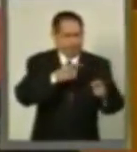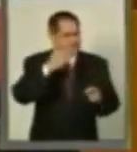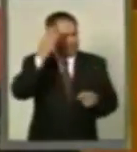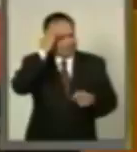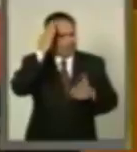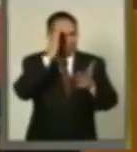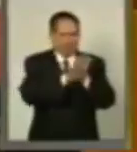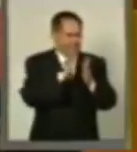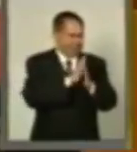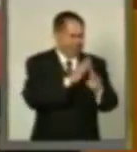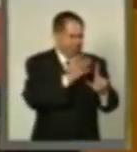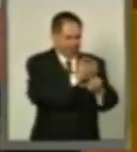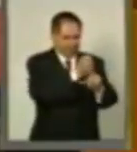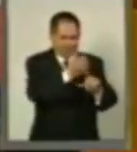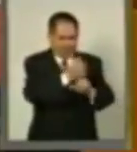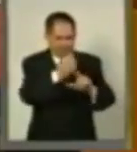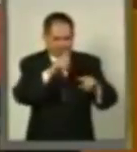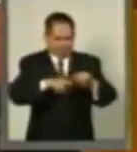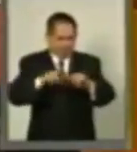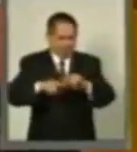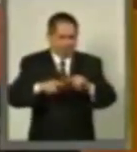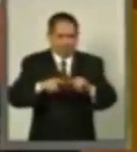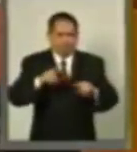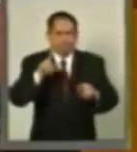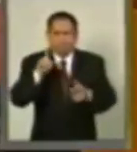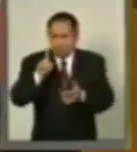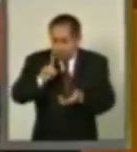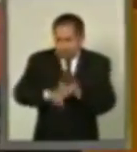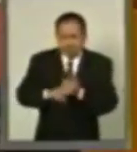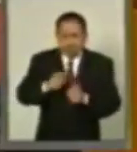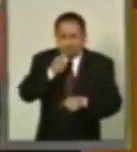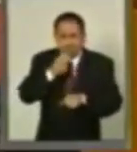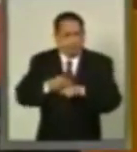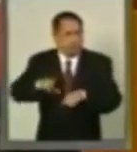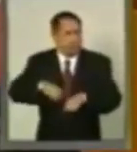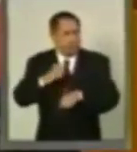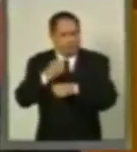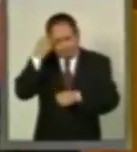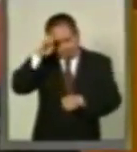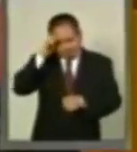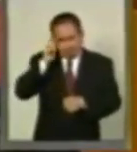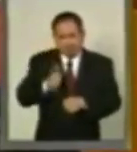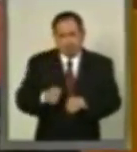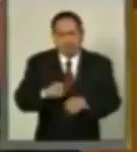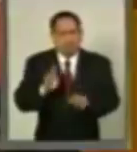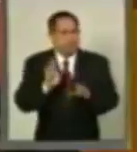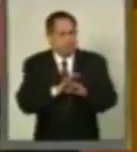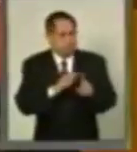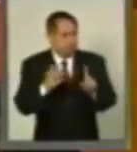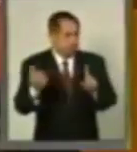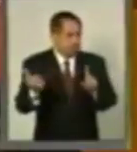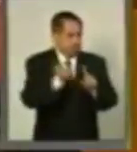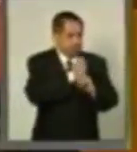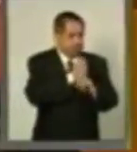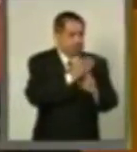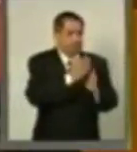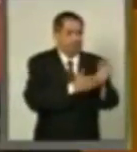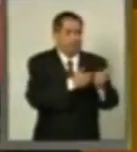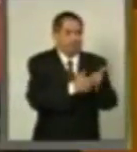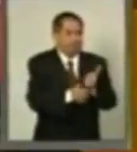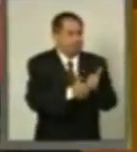mafiosos, pese a que incluso sus propios expertos aseguran que la fragmentación de los